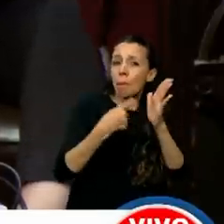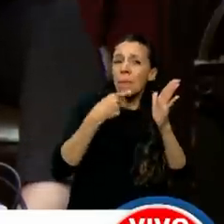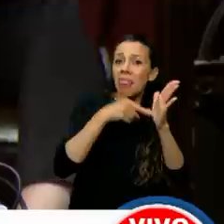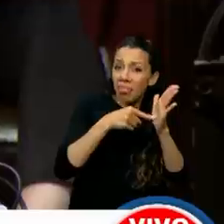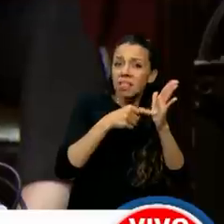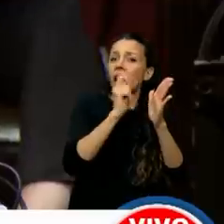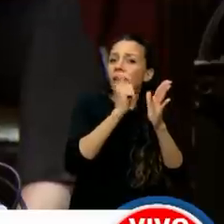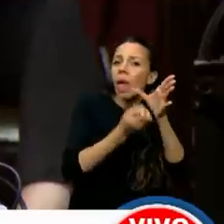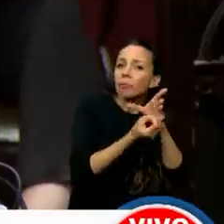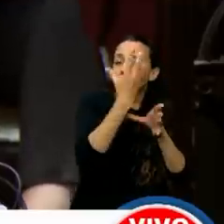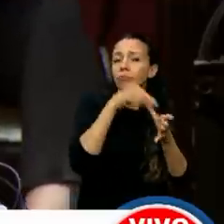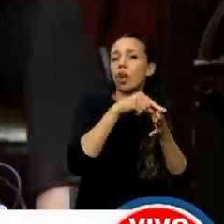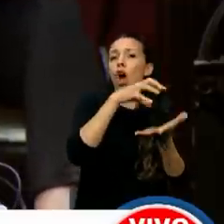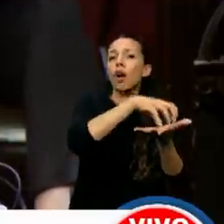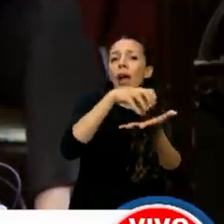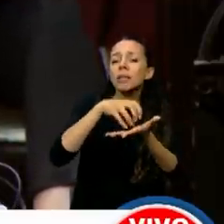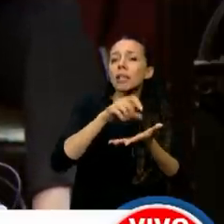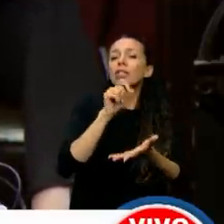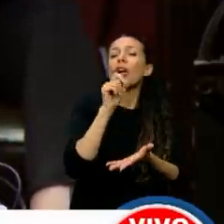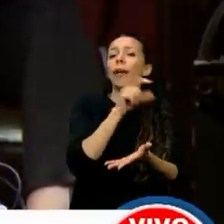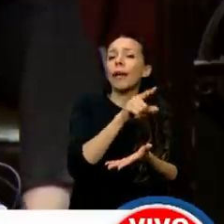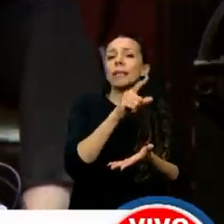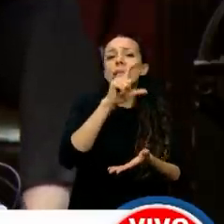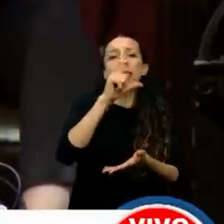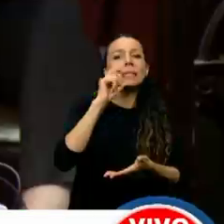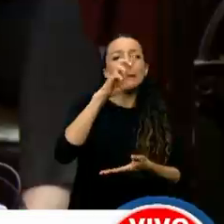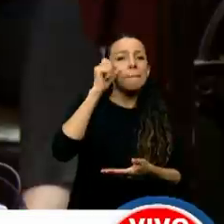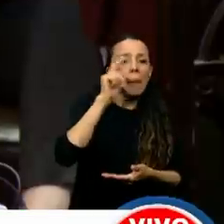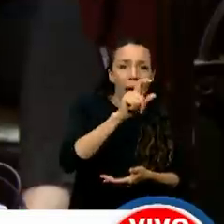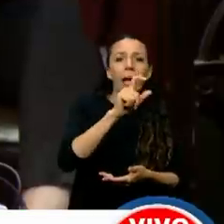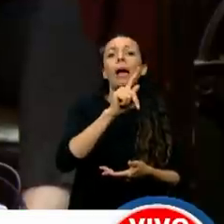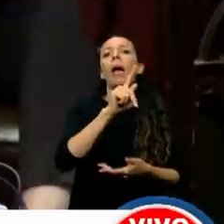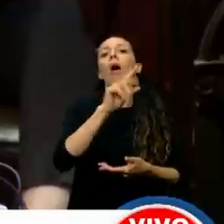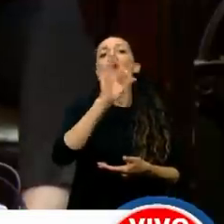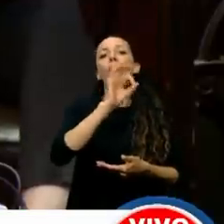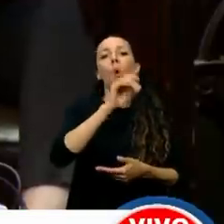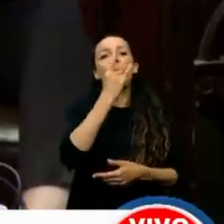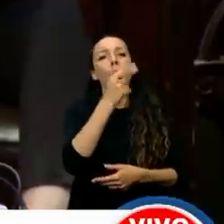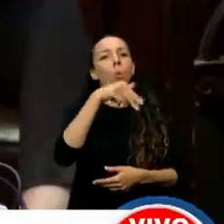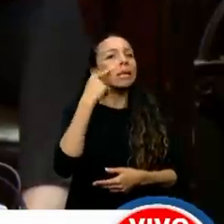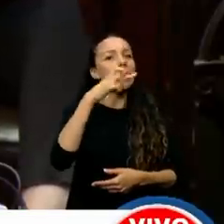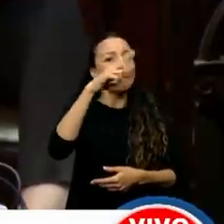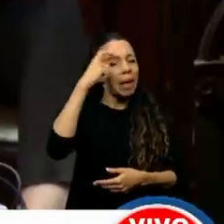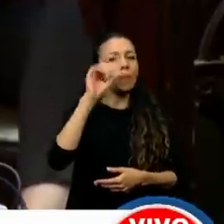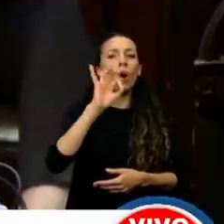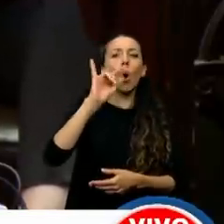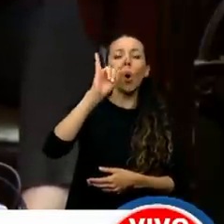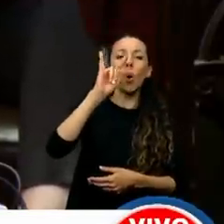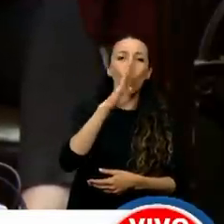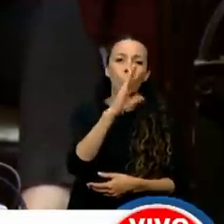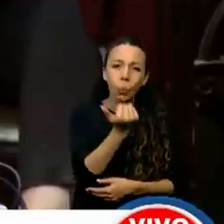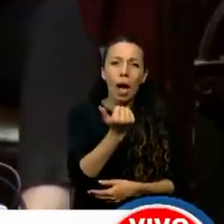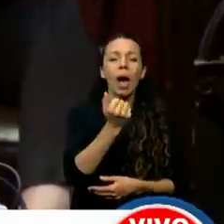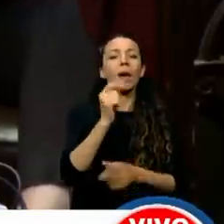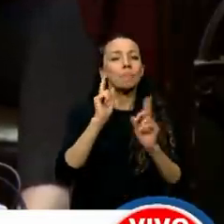organizaciones como sipec o como la uni pero la universidad de buenos aires en su